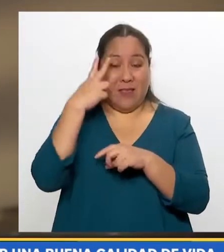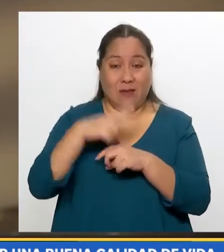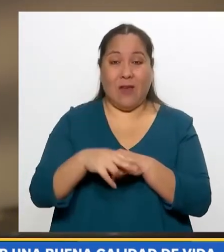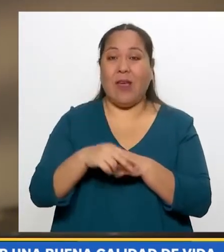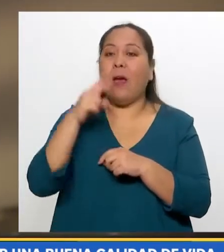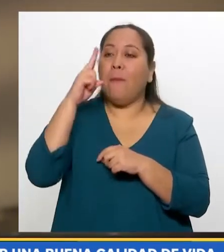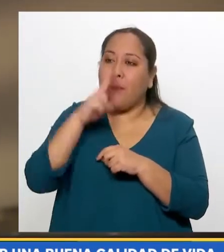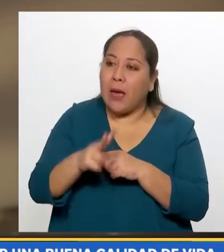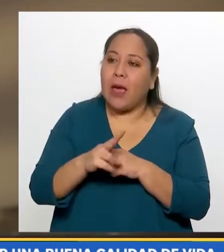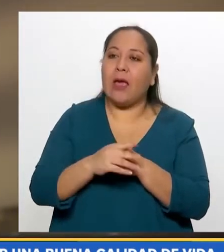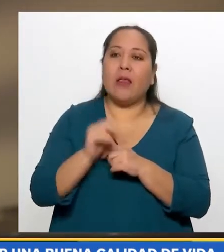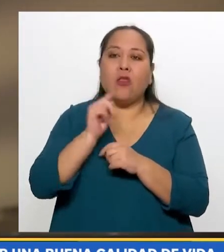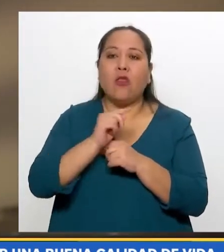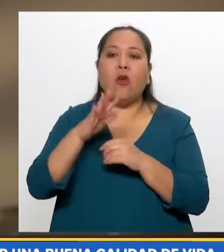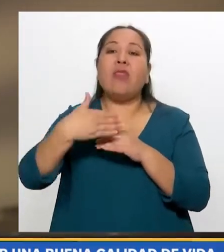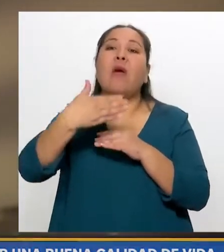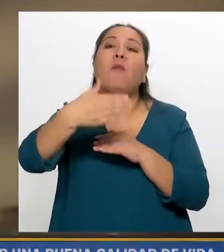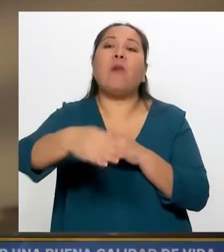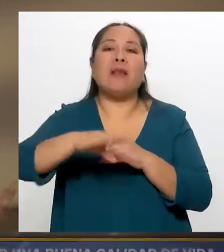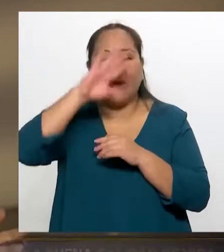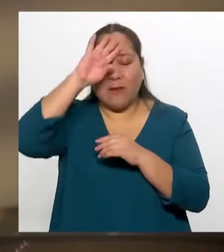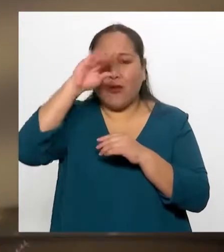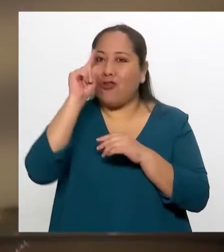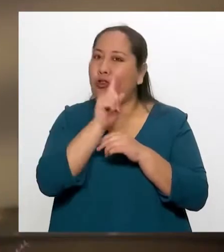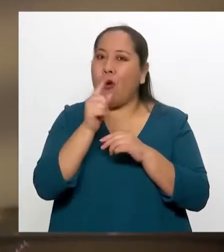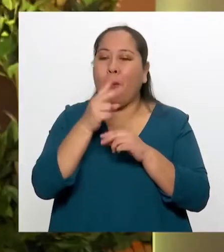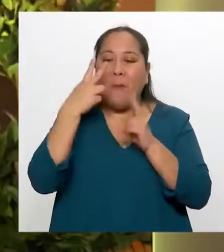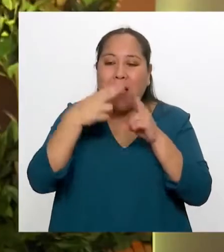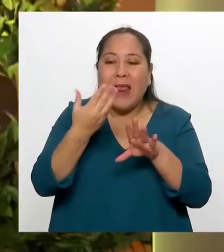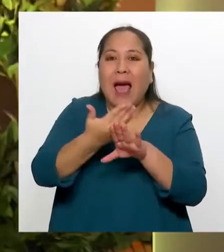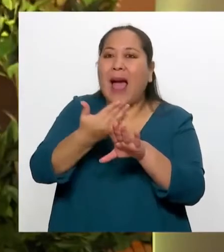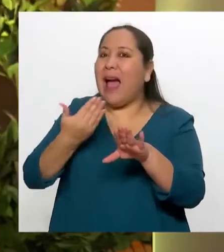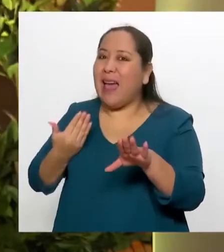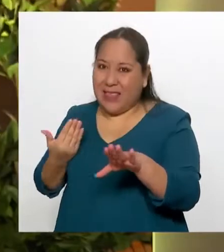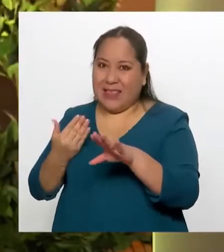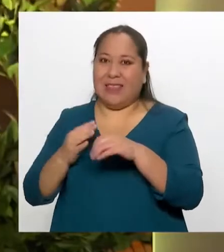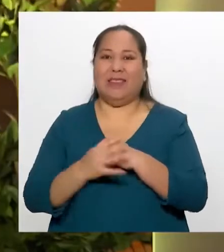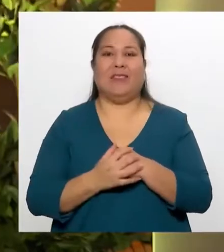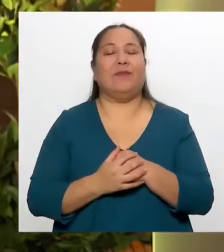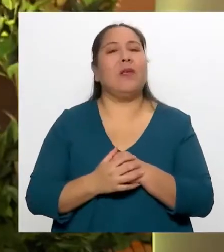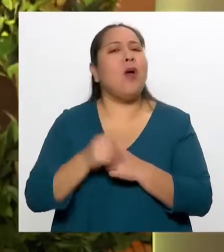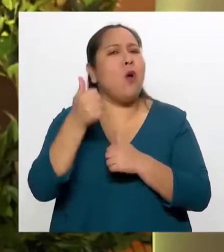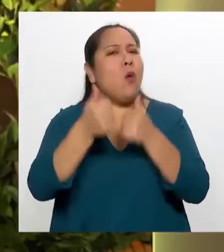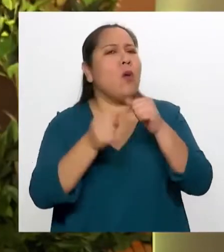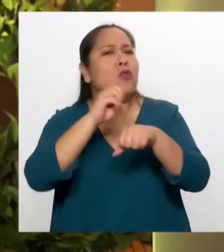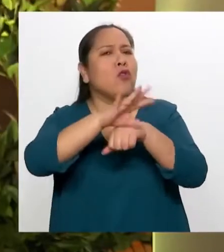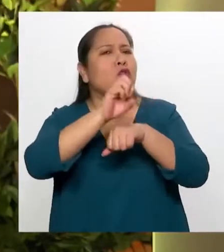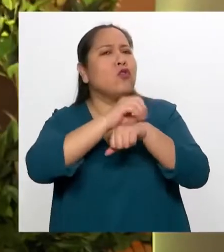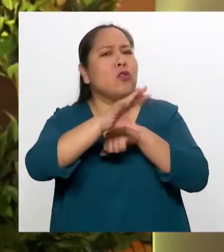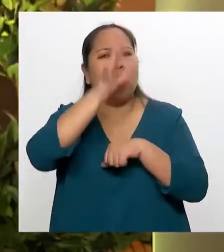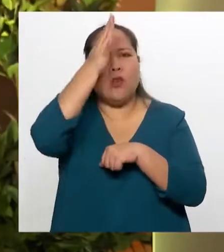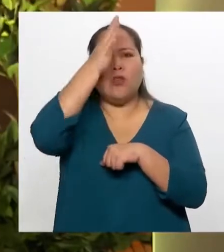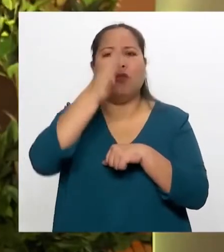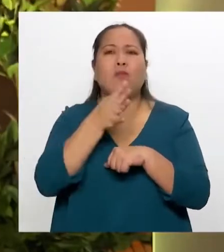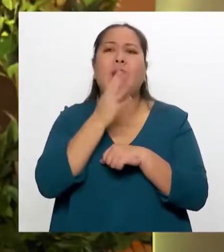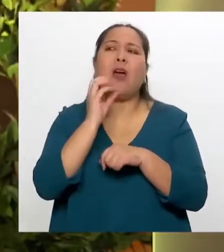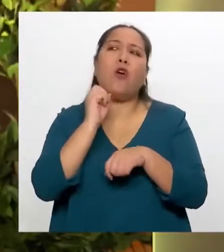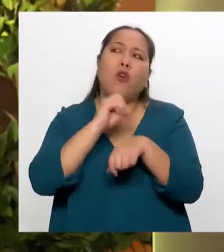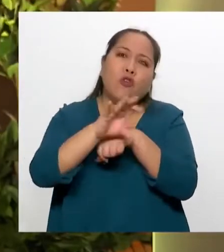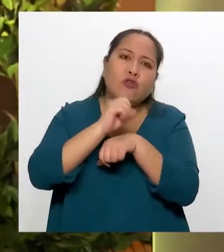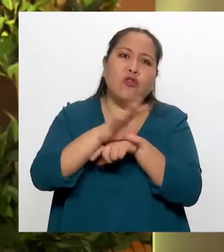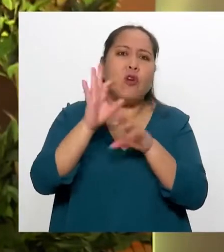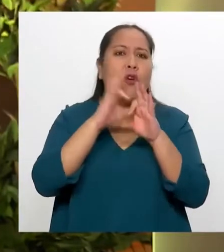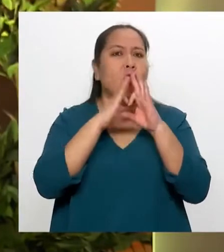pensemos en tratar cuando el paciente está enfermo, sino tratar de diagnosticarlo precozmente, ¿no? ¿Y qué le aconsejaría entonces a los padres, a